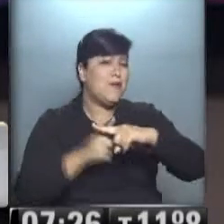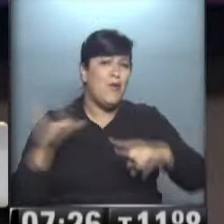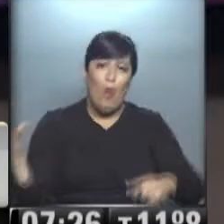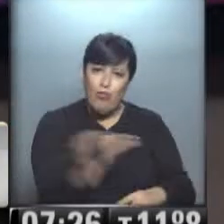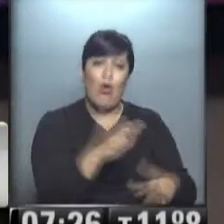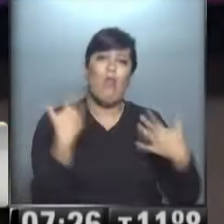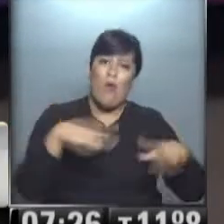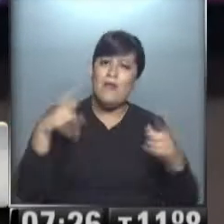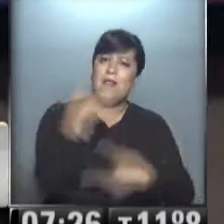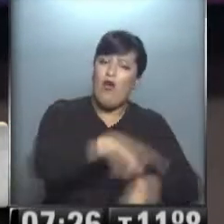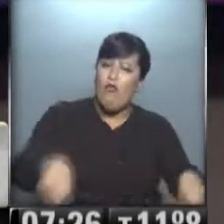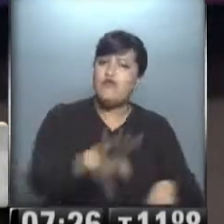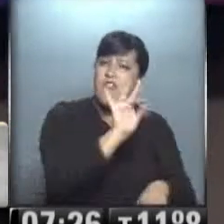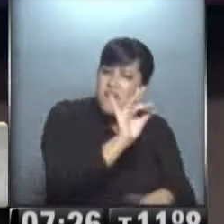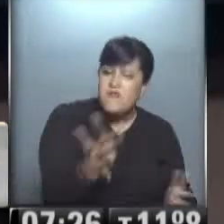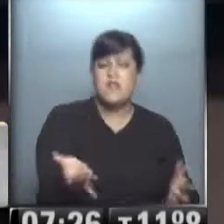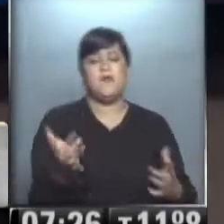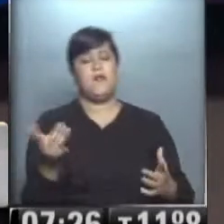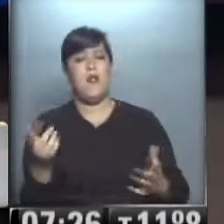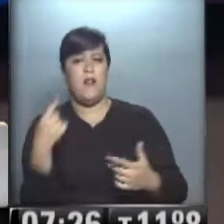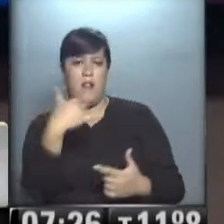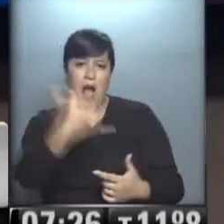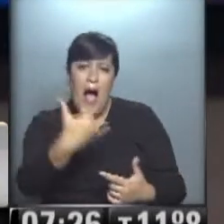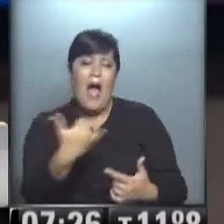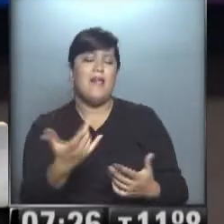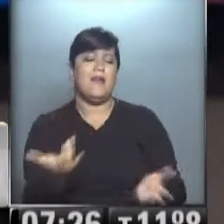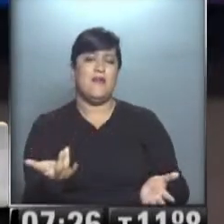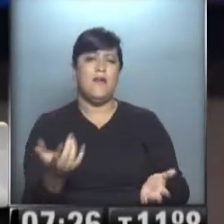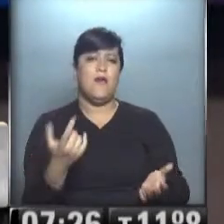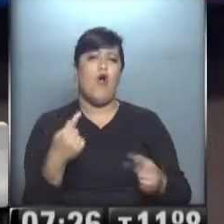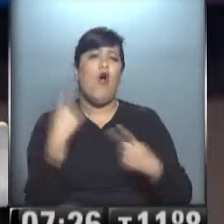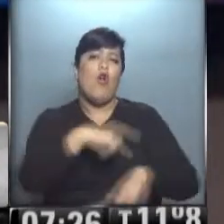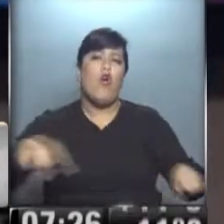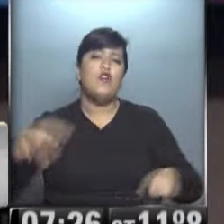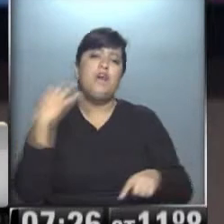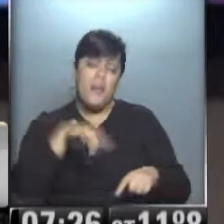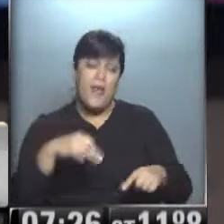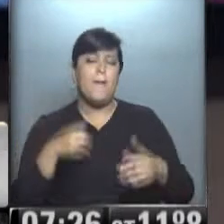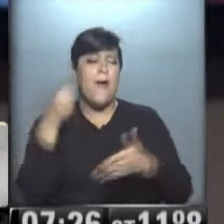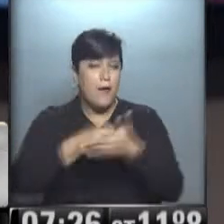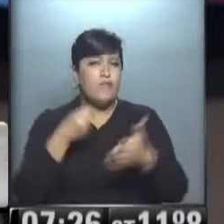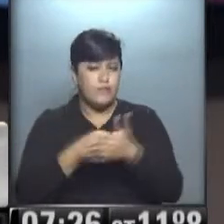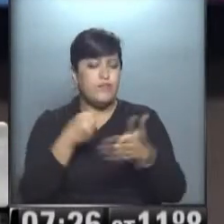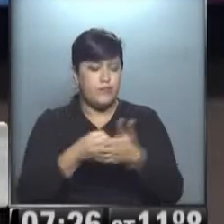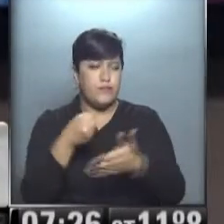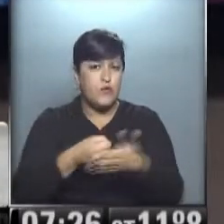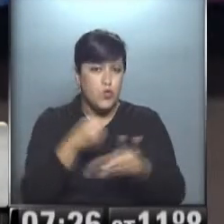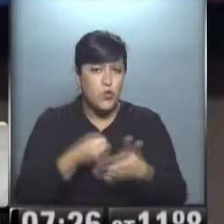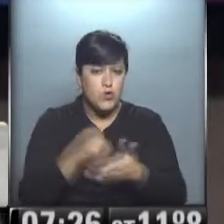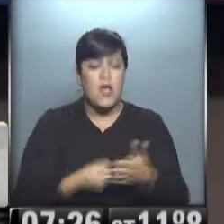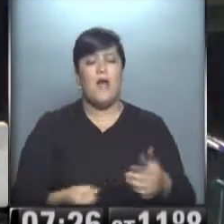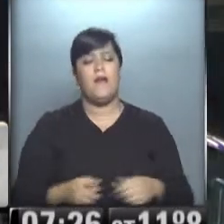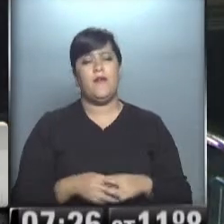fuertes puede haber duelos que hay que hacer cuestiones que hay que ir saltando pasando digamos